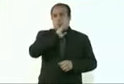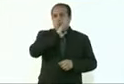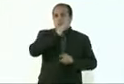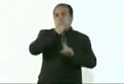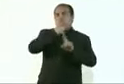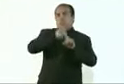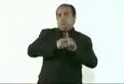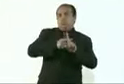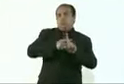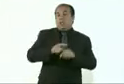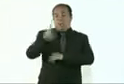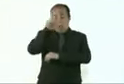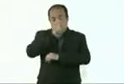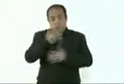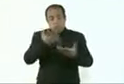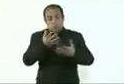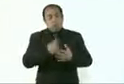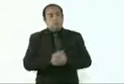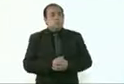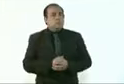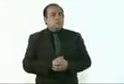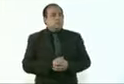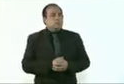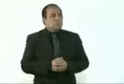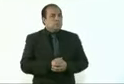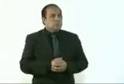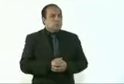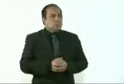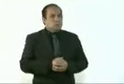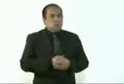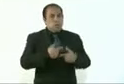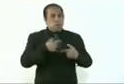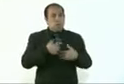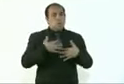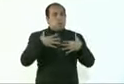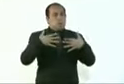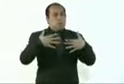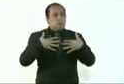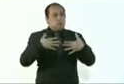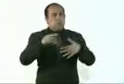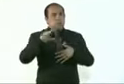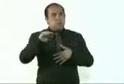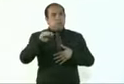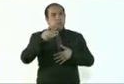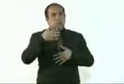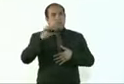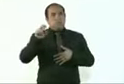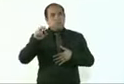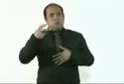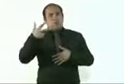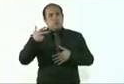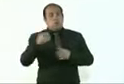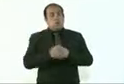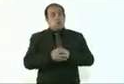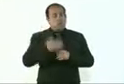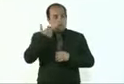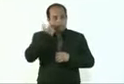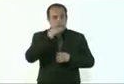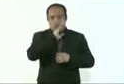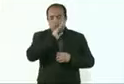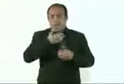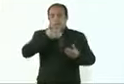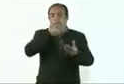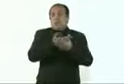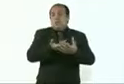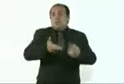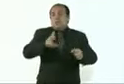de las recomendaciones que están haciendo es de la oxigenación de 90 y 38 de temperatura, que acudan a